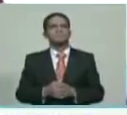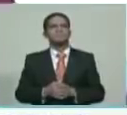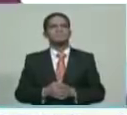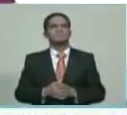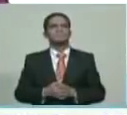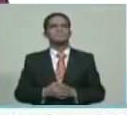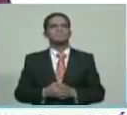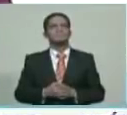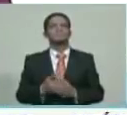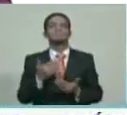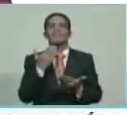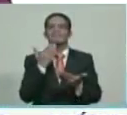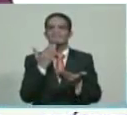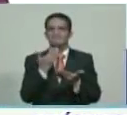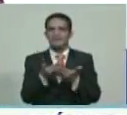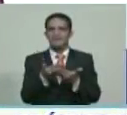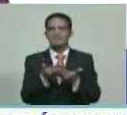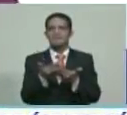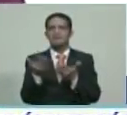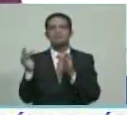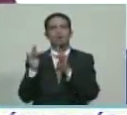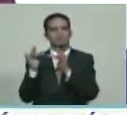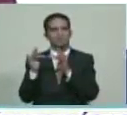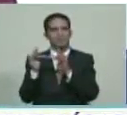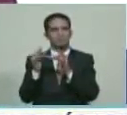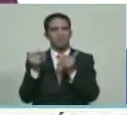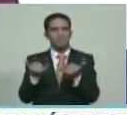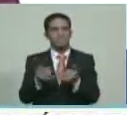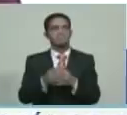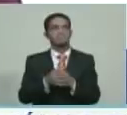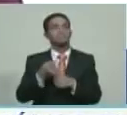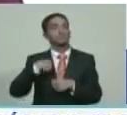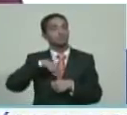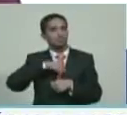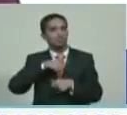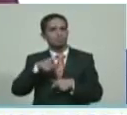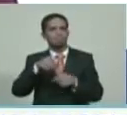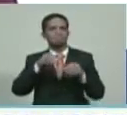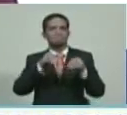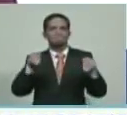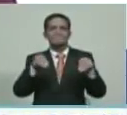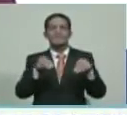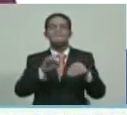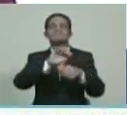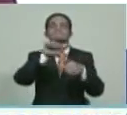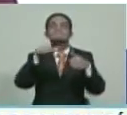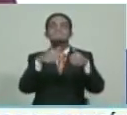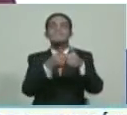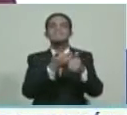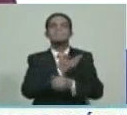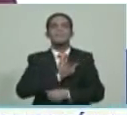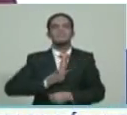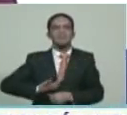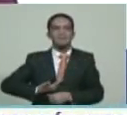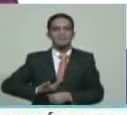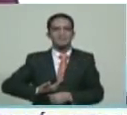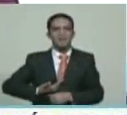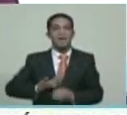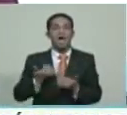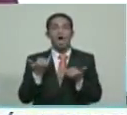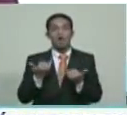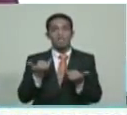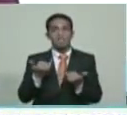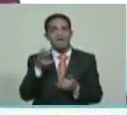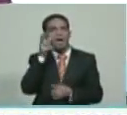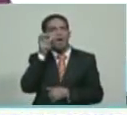gracias a los estudios de venezolana de televisión por este contacto nos encontramos desde la sede la vicepresidencia de la república en este momento vamos a